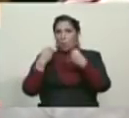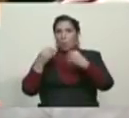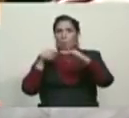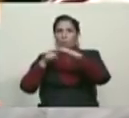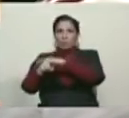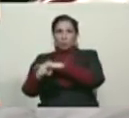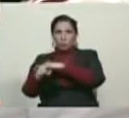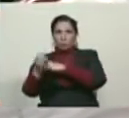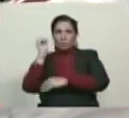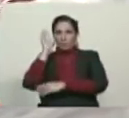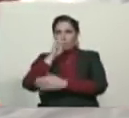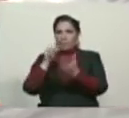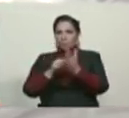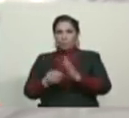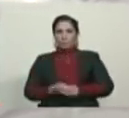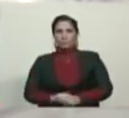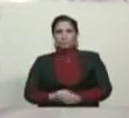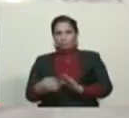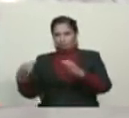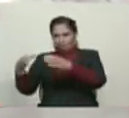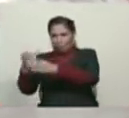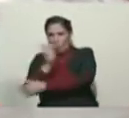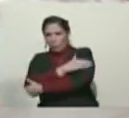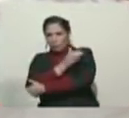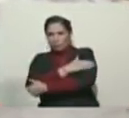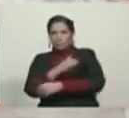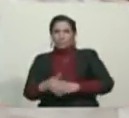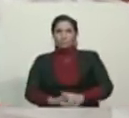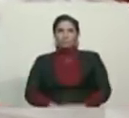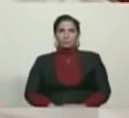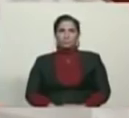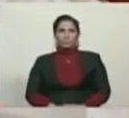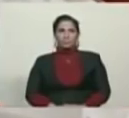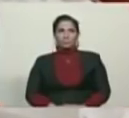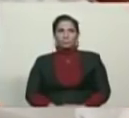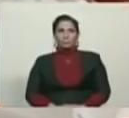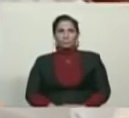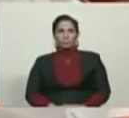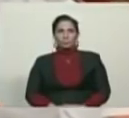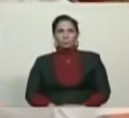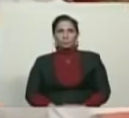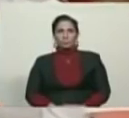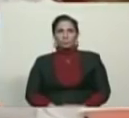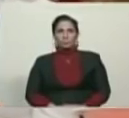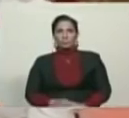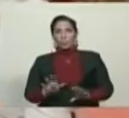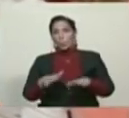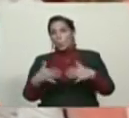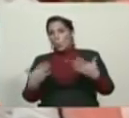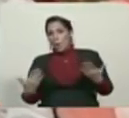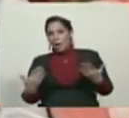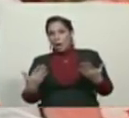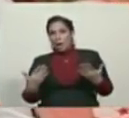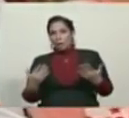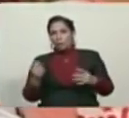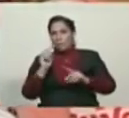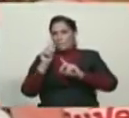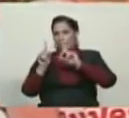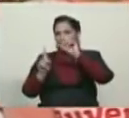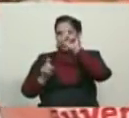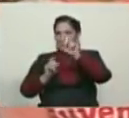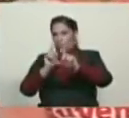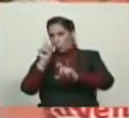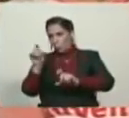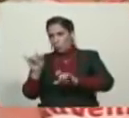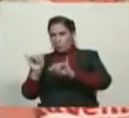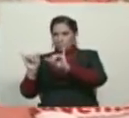entró. Peor. cuando las expectativas generadas entre